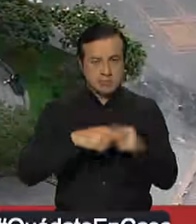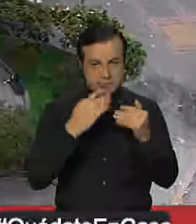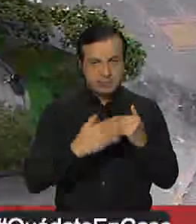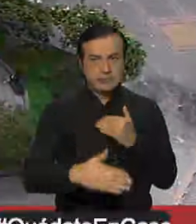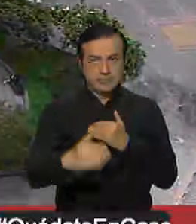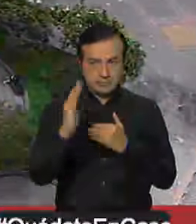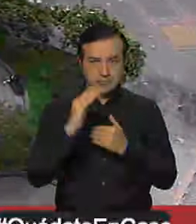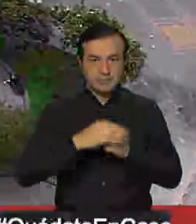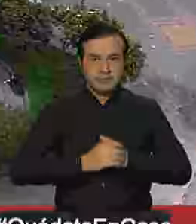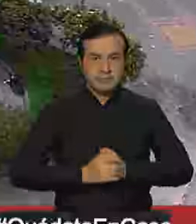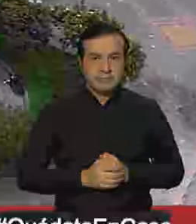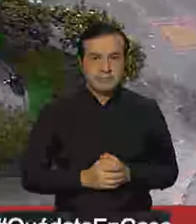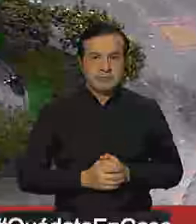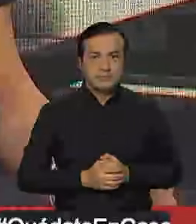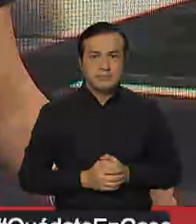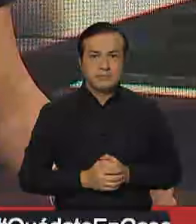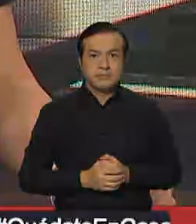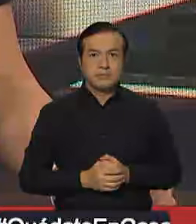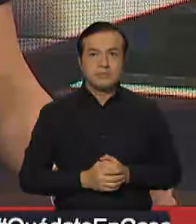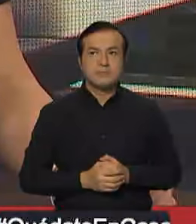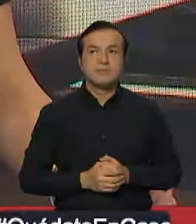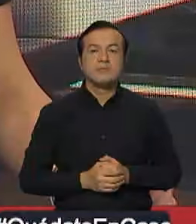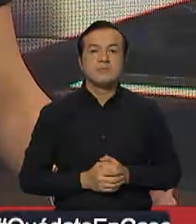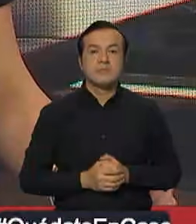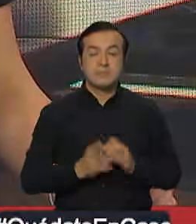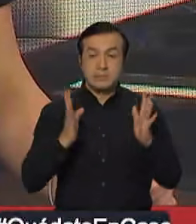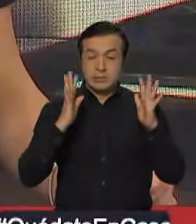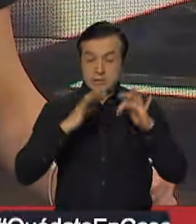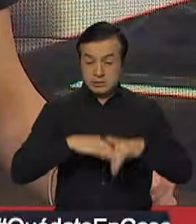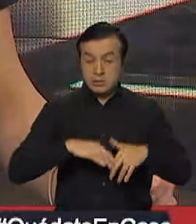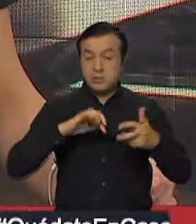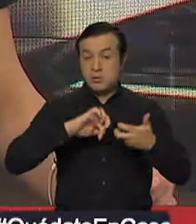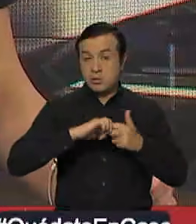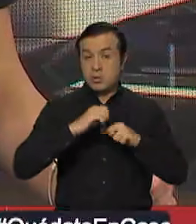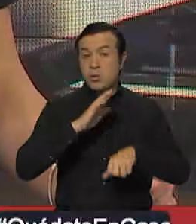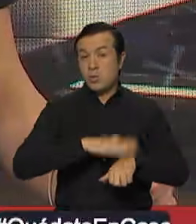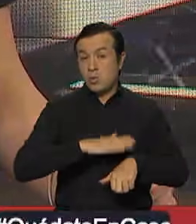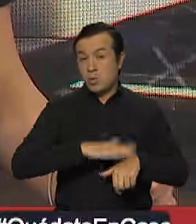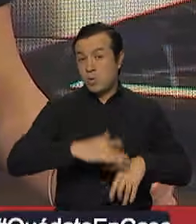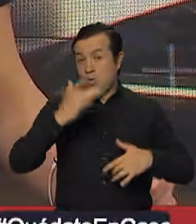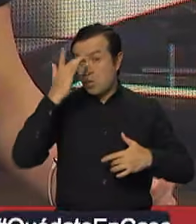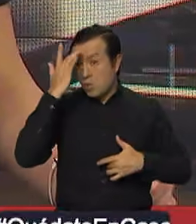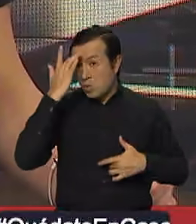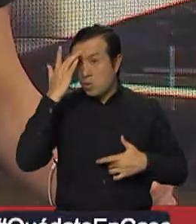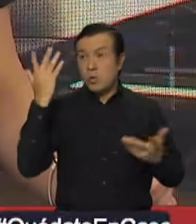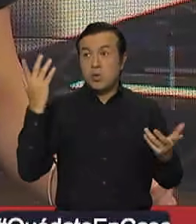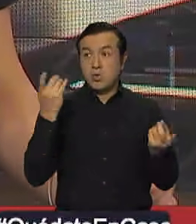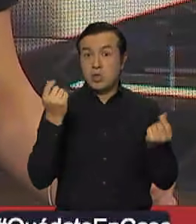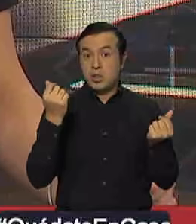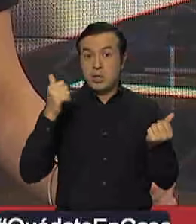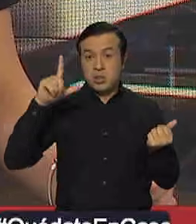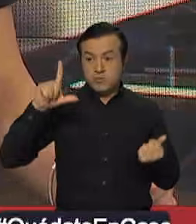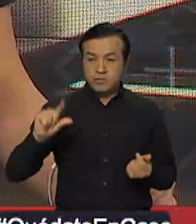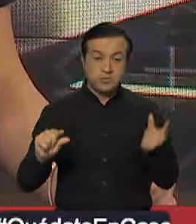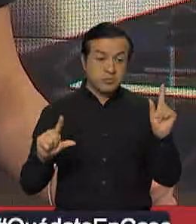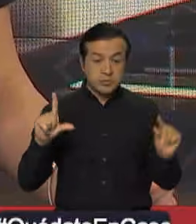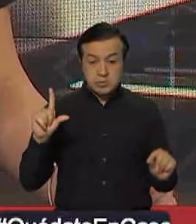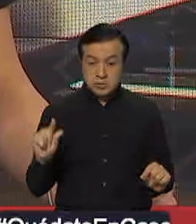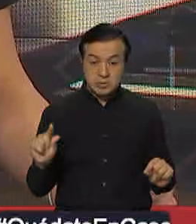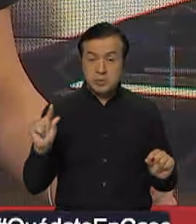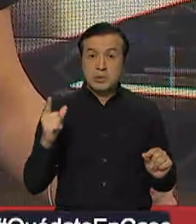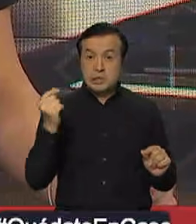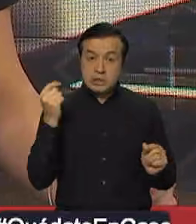Javier Ceballos, Medios Públicos. La crisis generada por la pandemia del coronavirus, la caída de los precios del petróleo y la